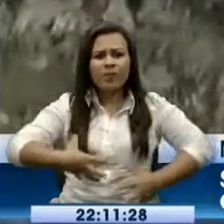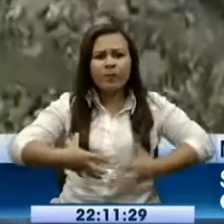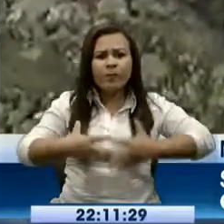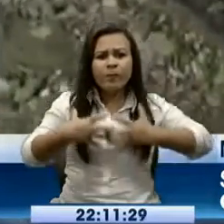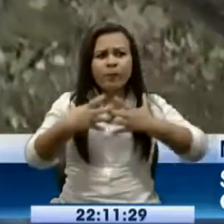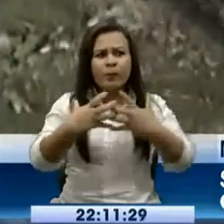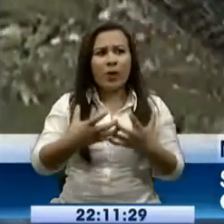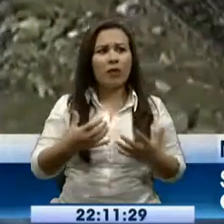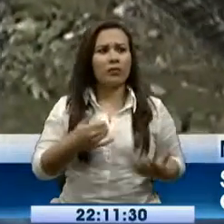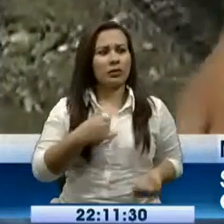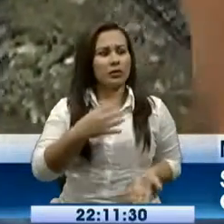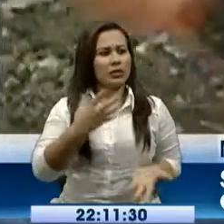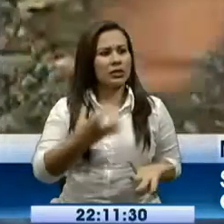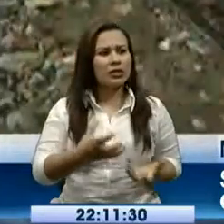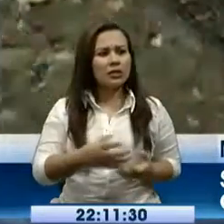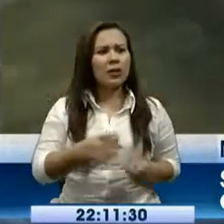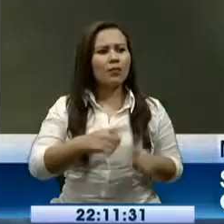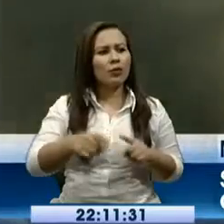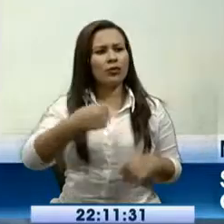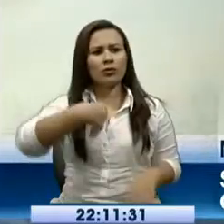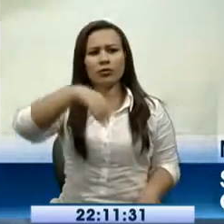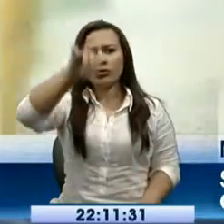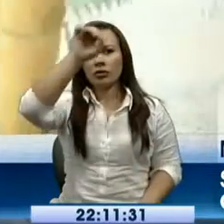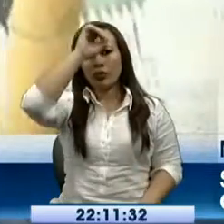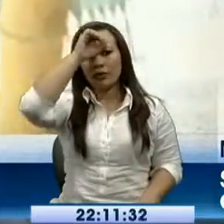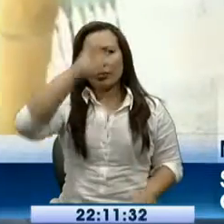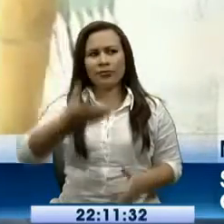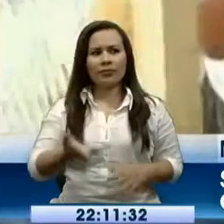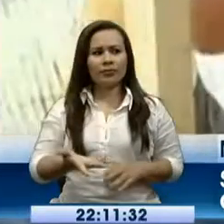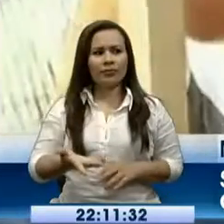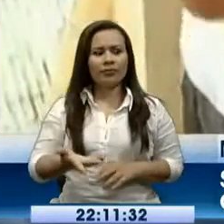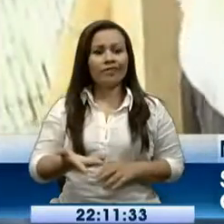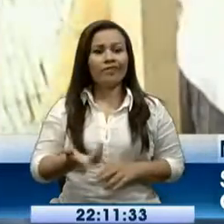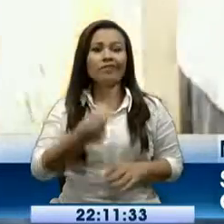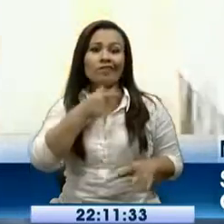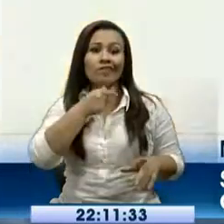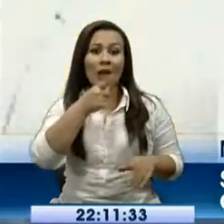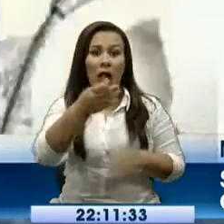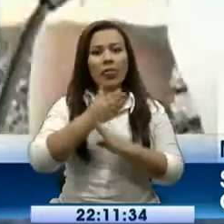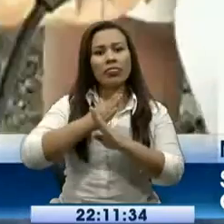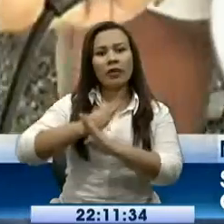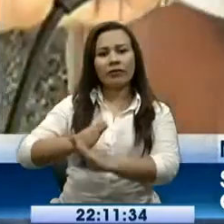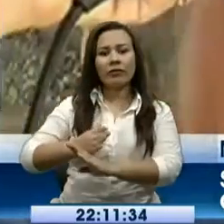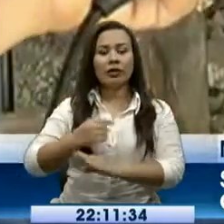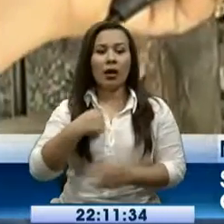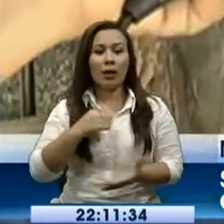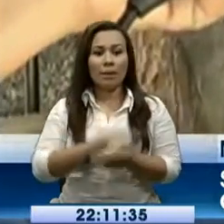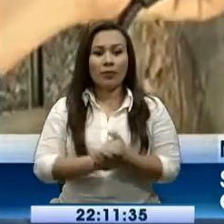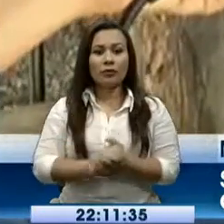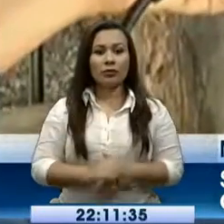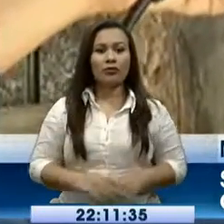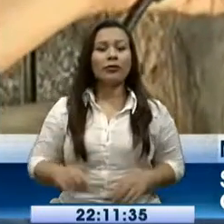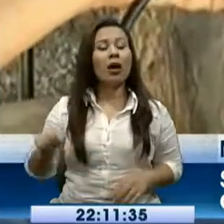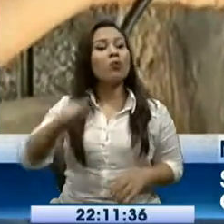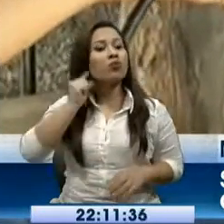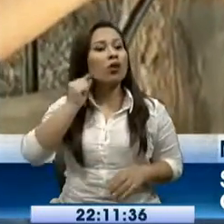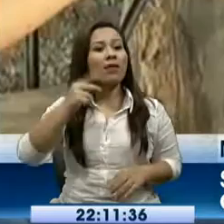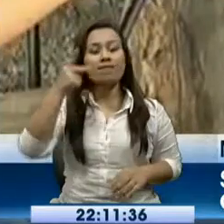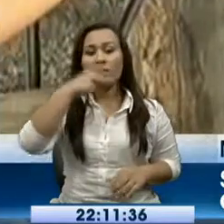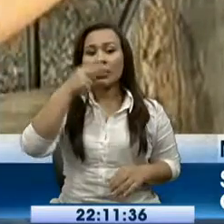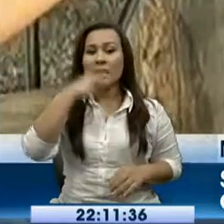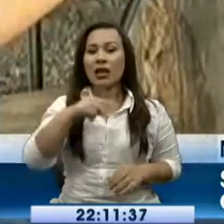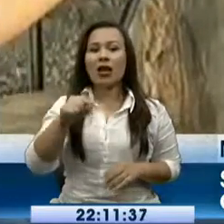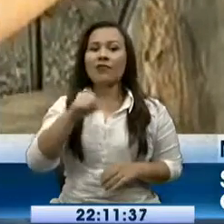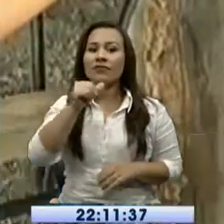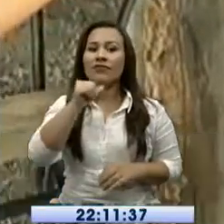hacerle esto, hacerle el otro. No lo que ella hizo. Ella defiende a su pareja. Porque ella no habla la verdad, porque no habla la